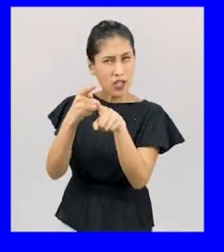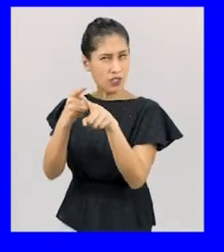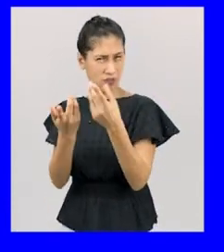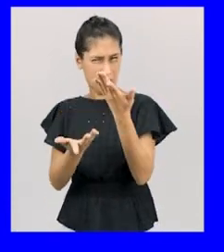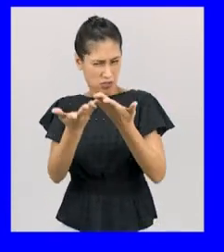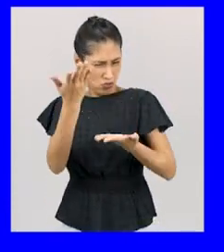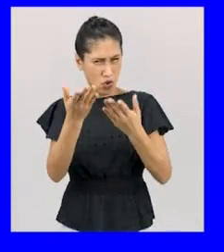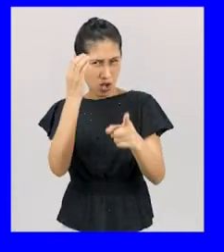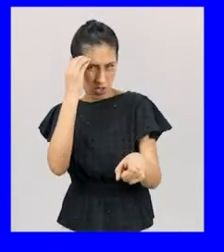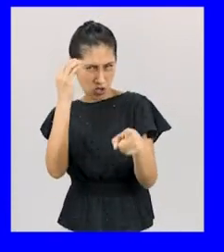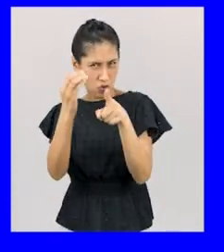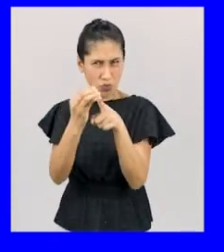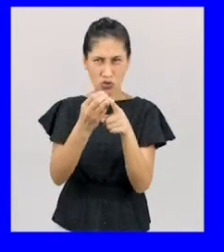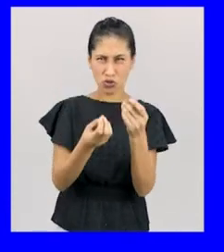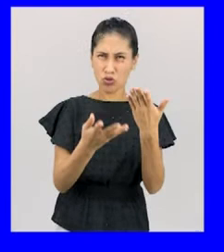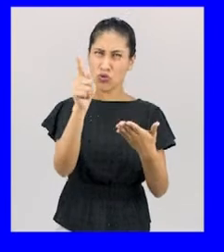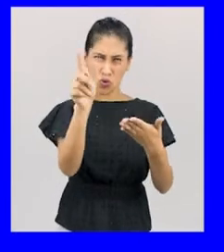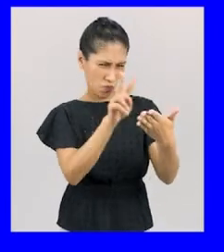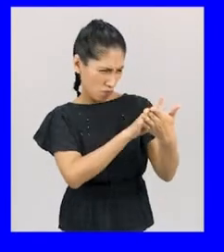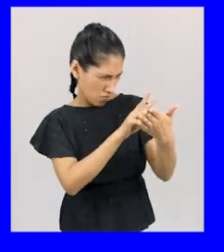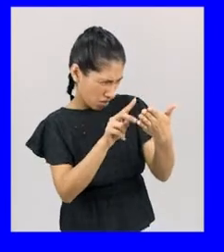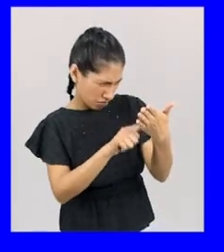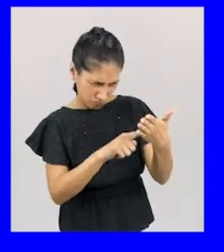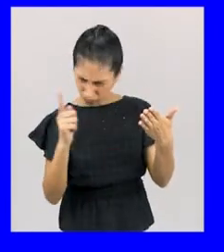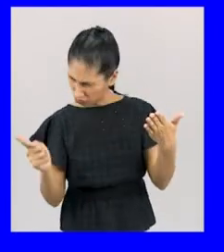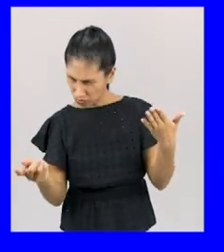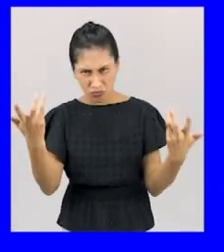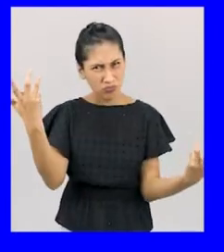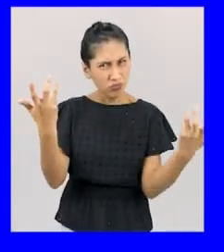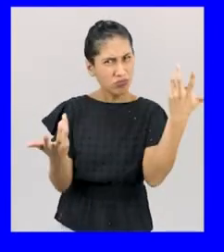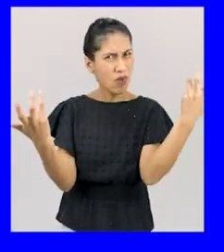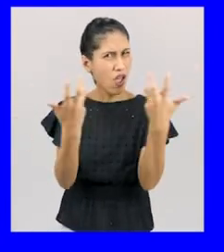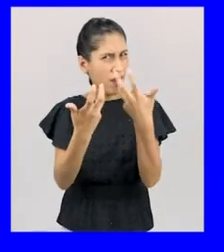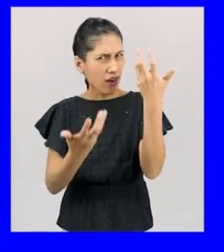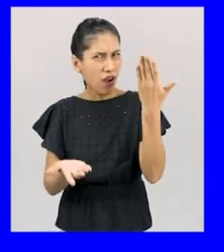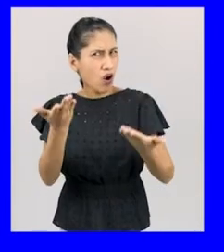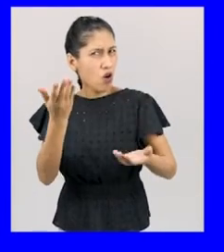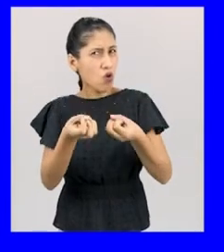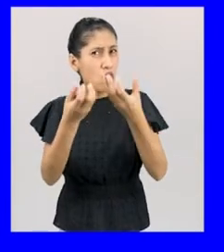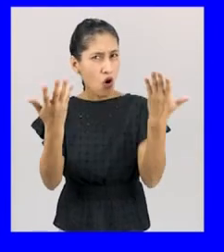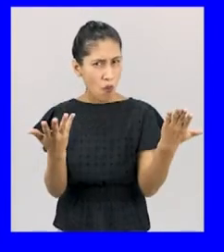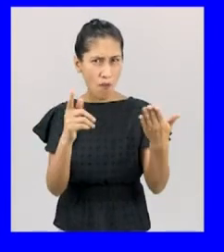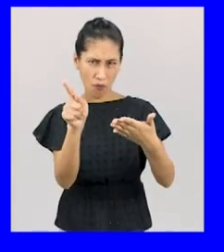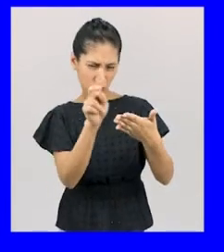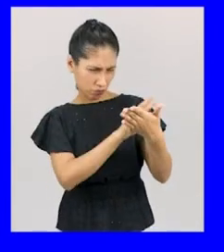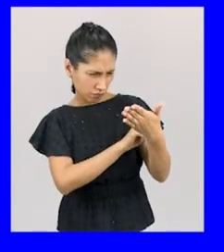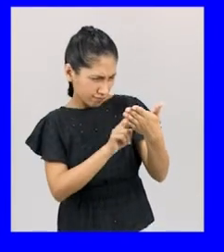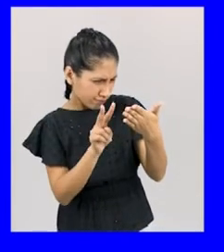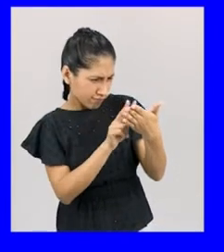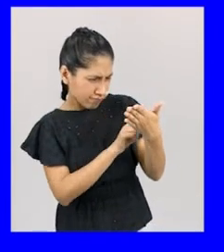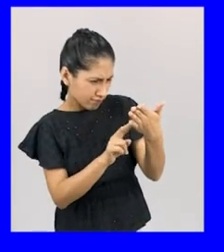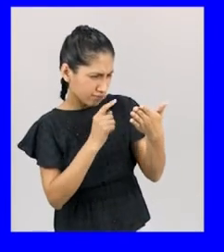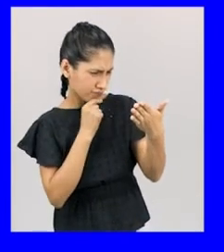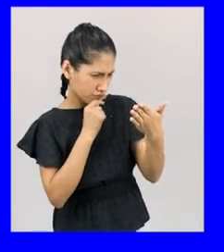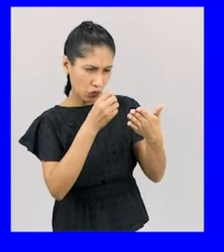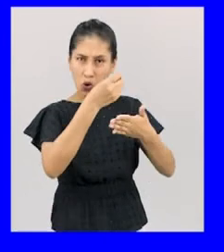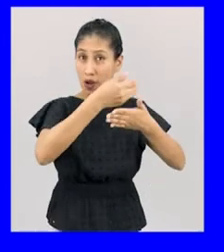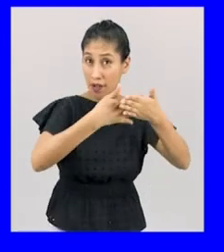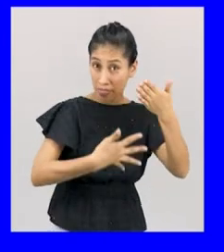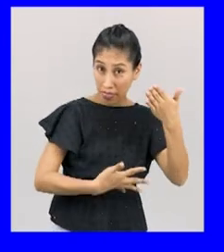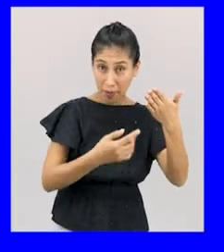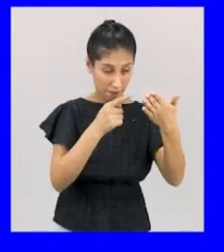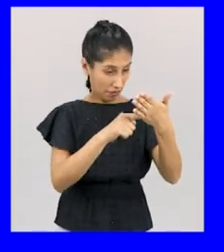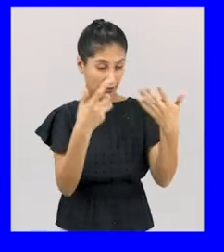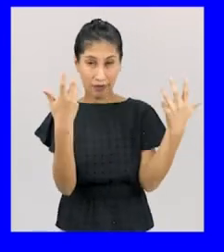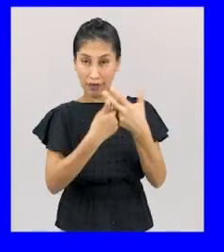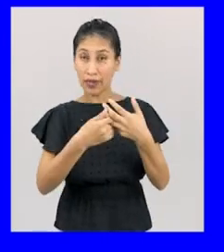las opiniones? ¿Qué semejanzas encuentras? ¿Qué otras causas o efectos que conoces es posible relacionar con el